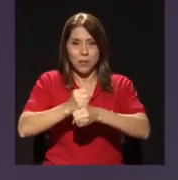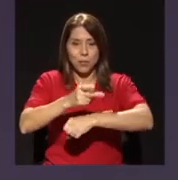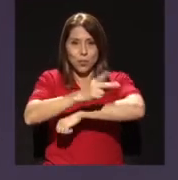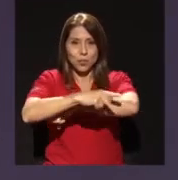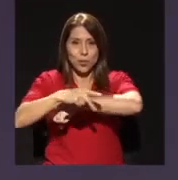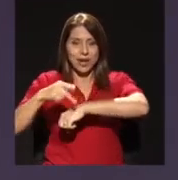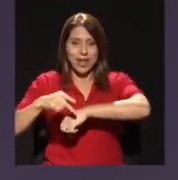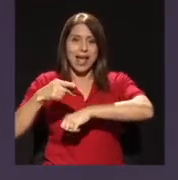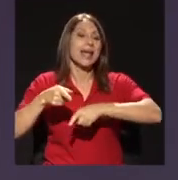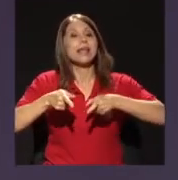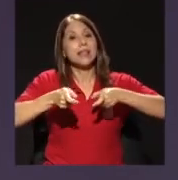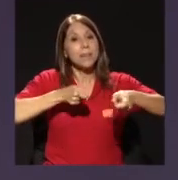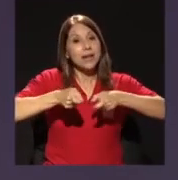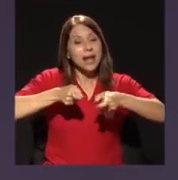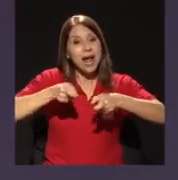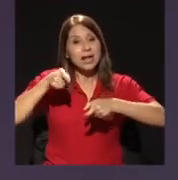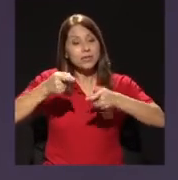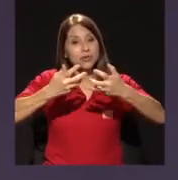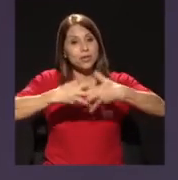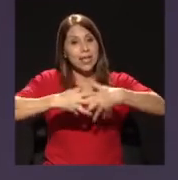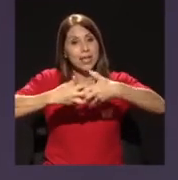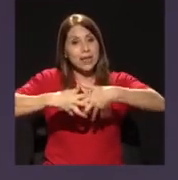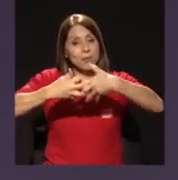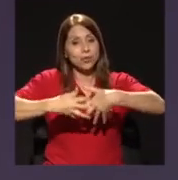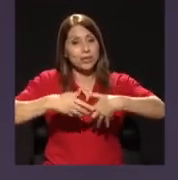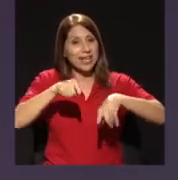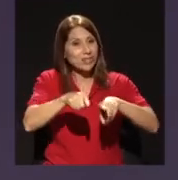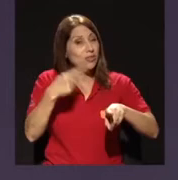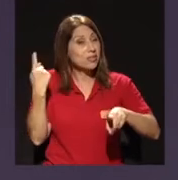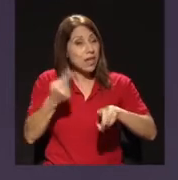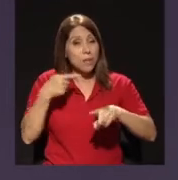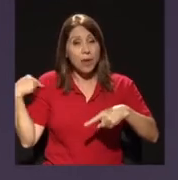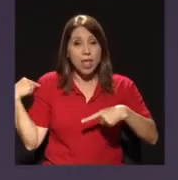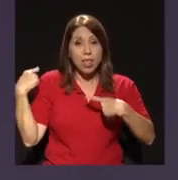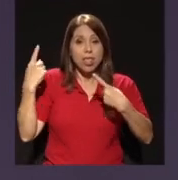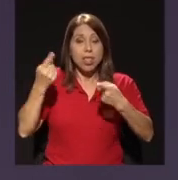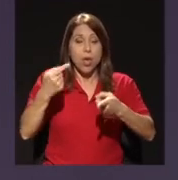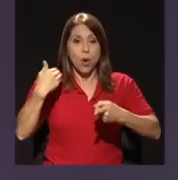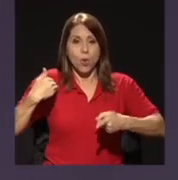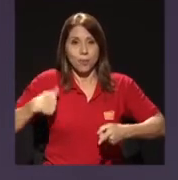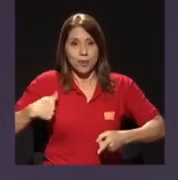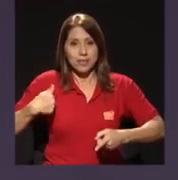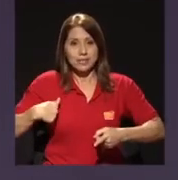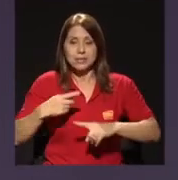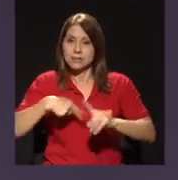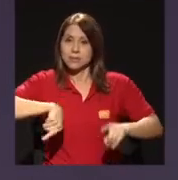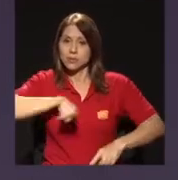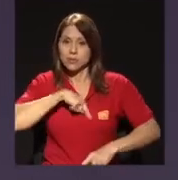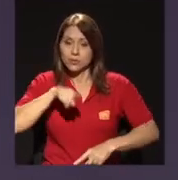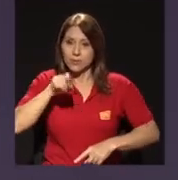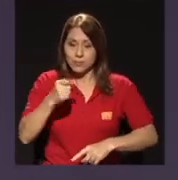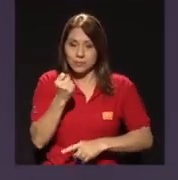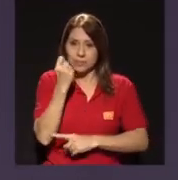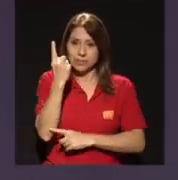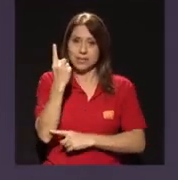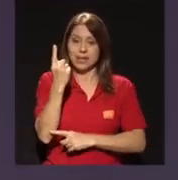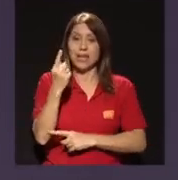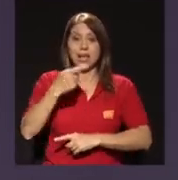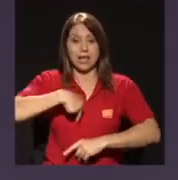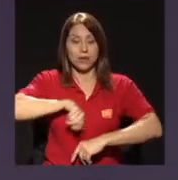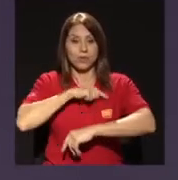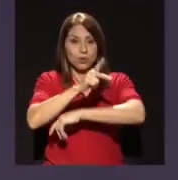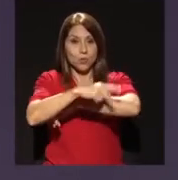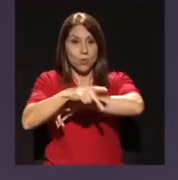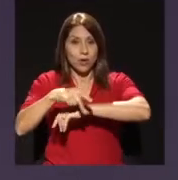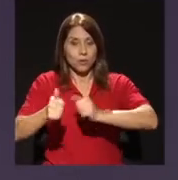de manejar estos equipos que siempre fueron espacios ocupados por los hombres, y tenemos que entender que por lo menos en nuestro puerto la